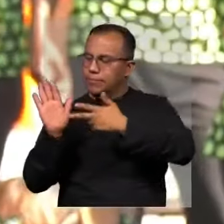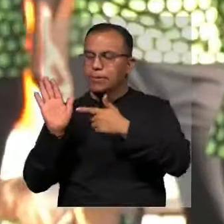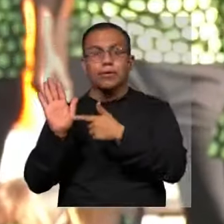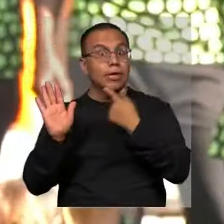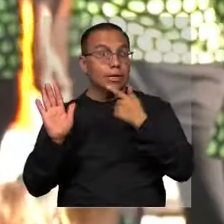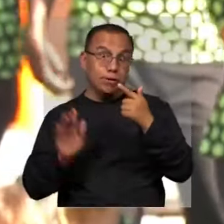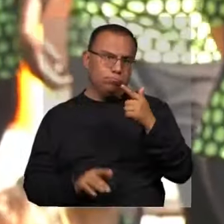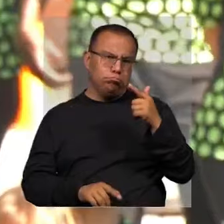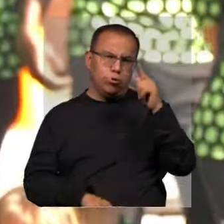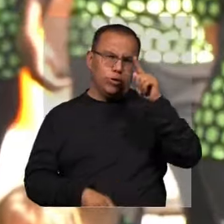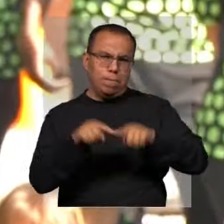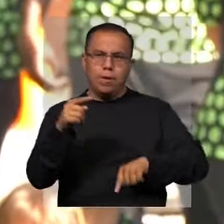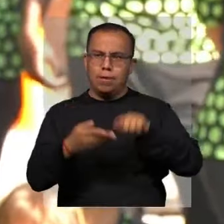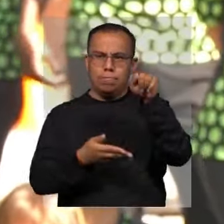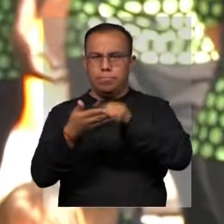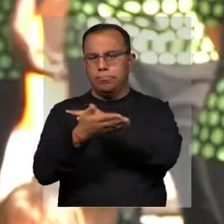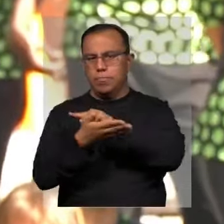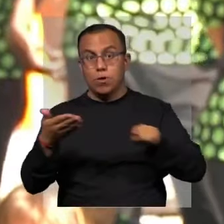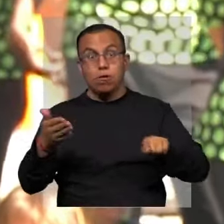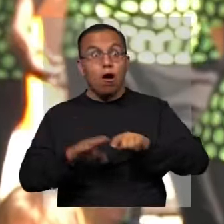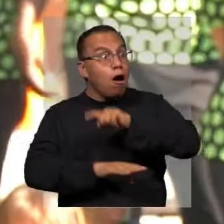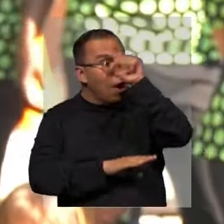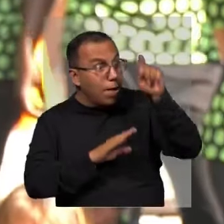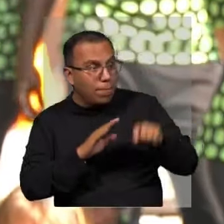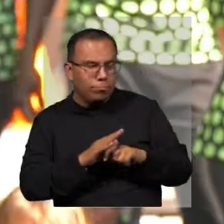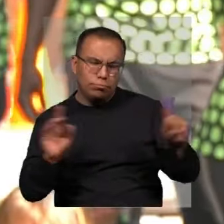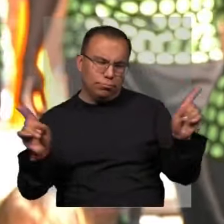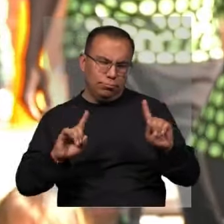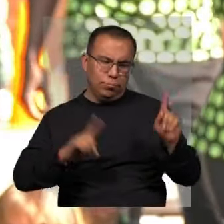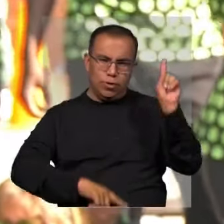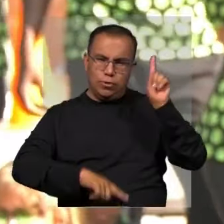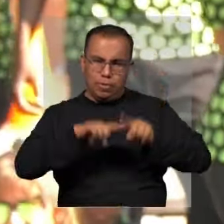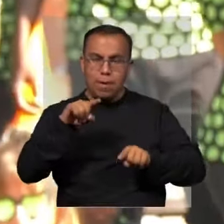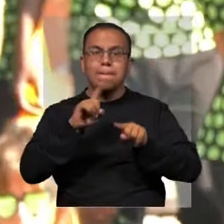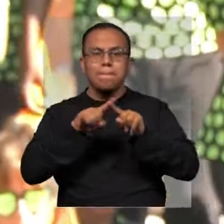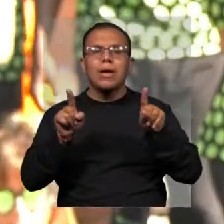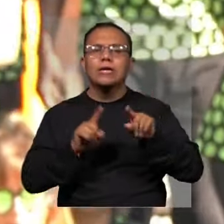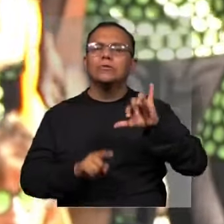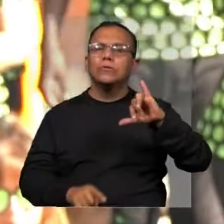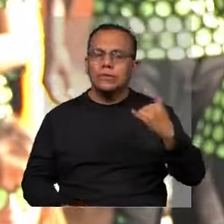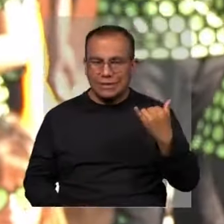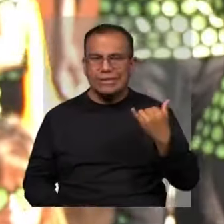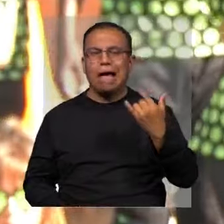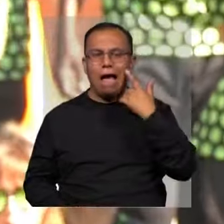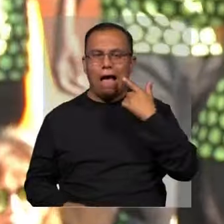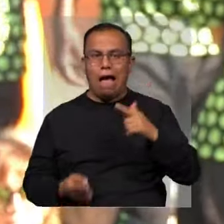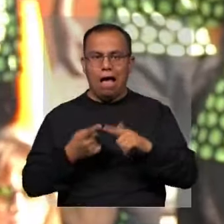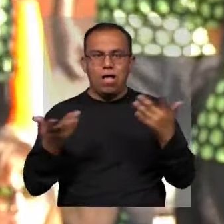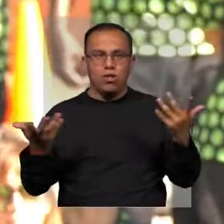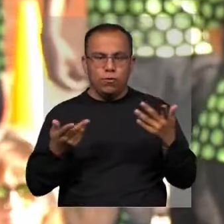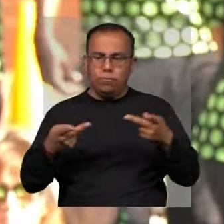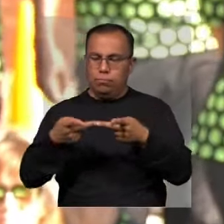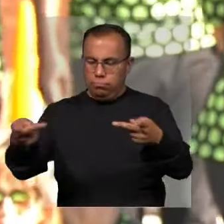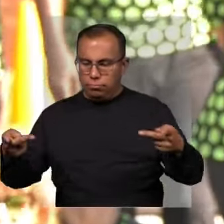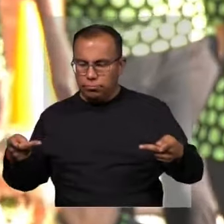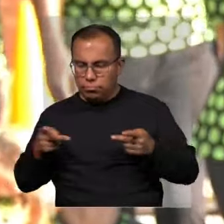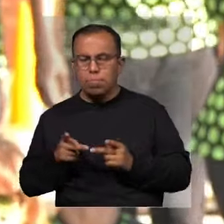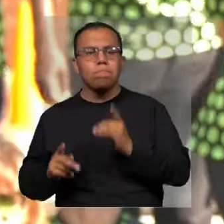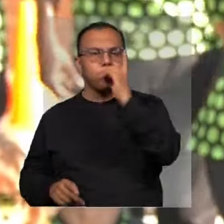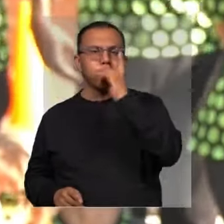que no se puede prohibir por completo el consumo de drogas, pero sí tenemos los entes territoriales la facultad de